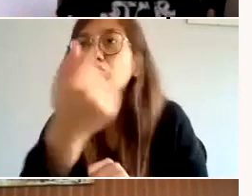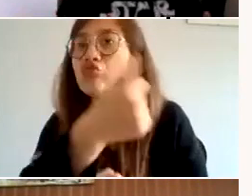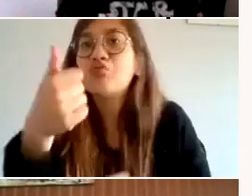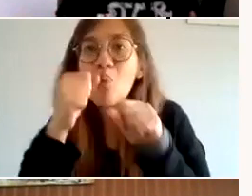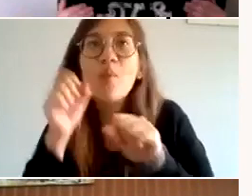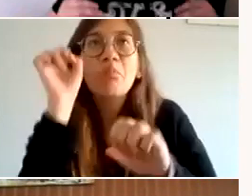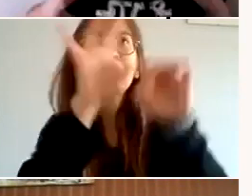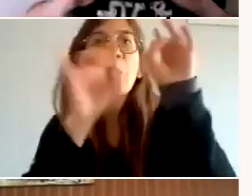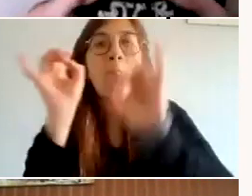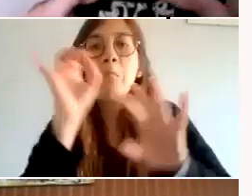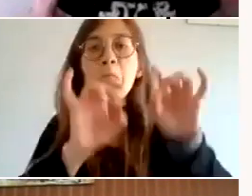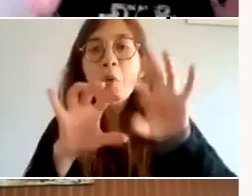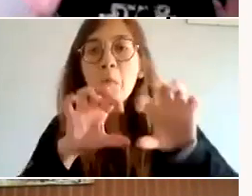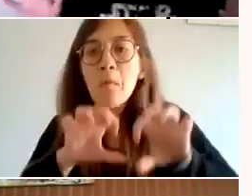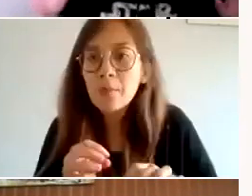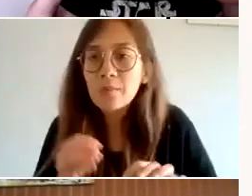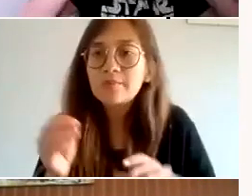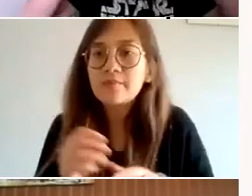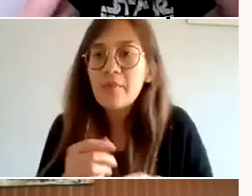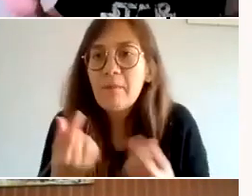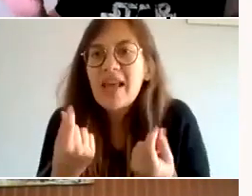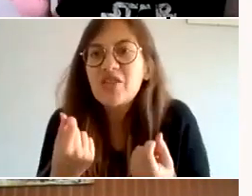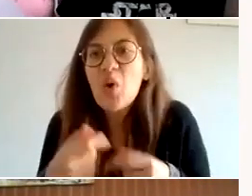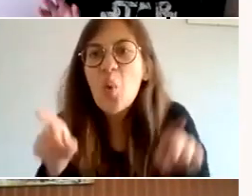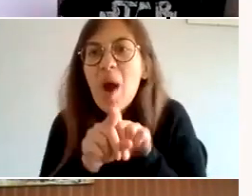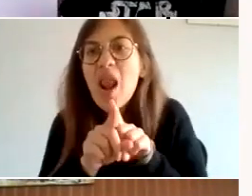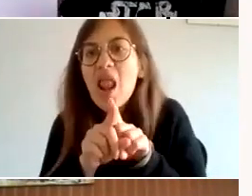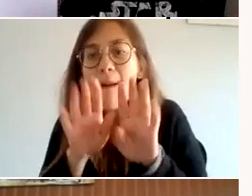demás usuarios como si estuvieras en una pizarra real, en un gran muro,